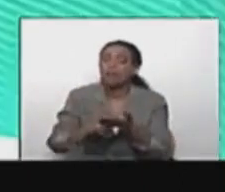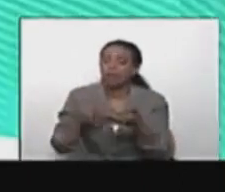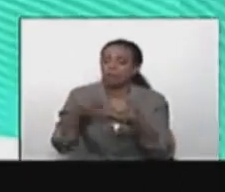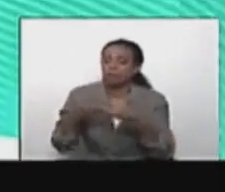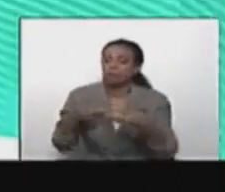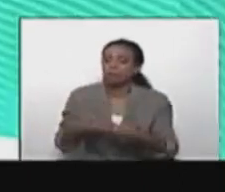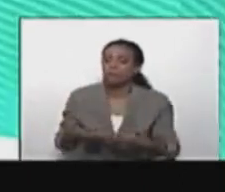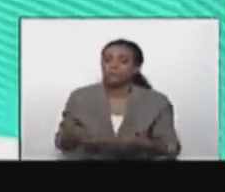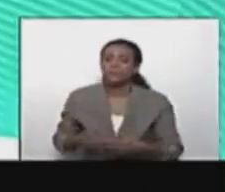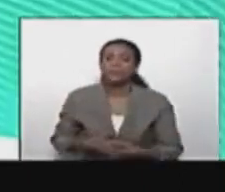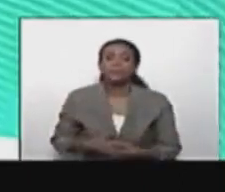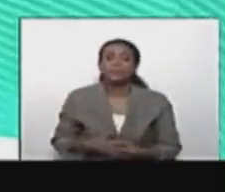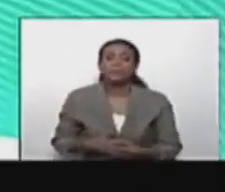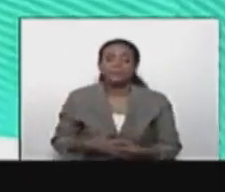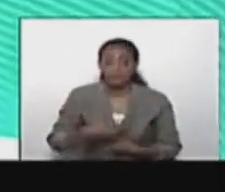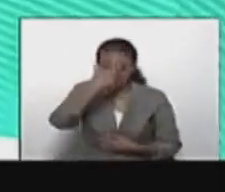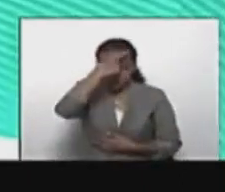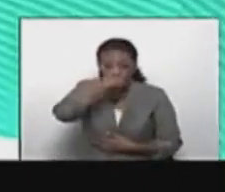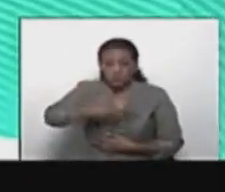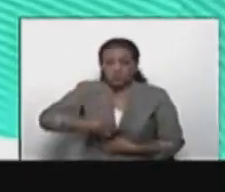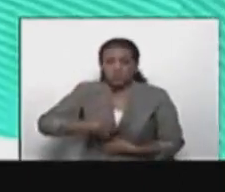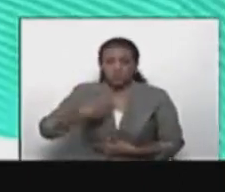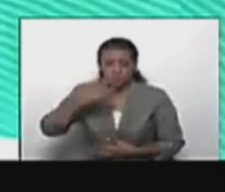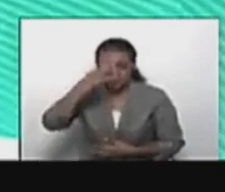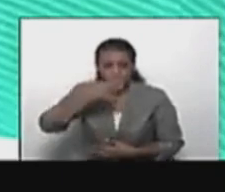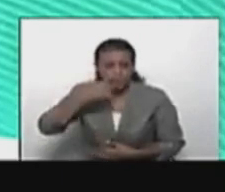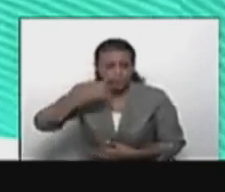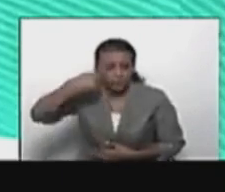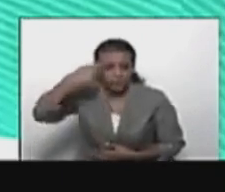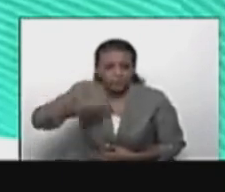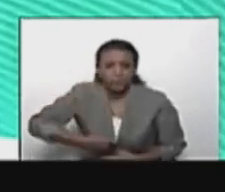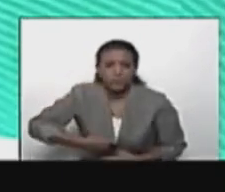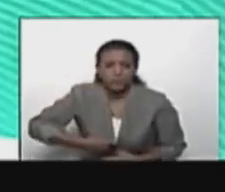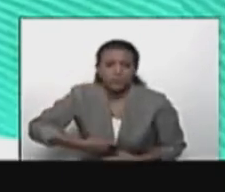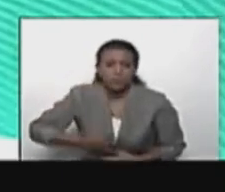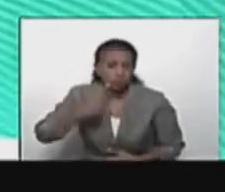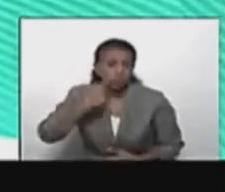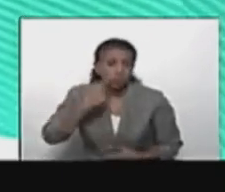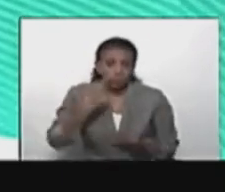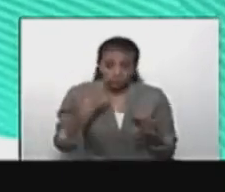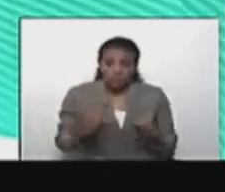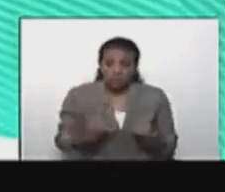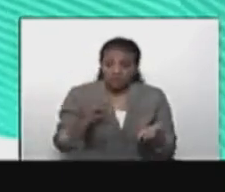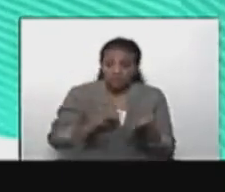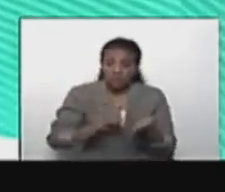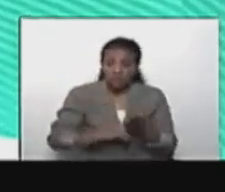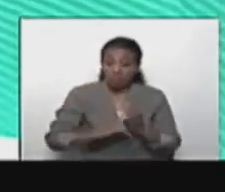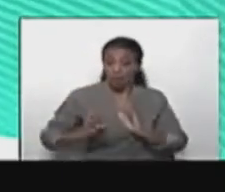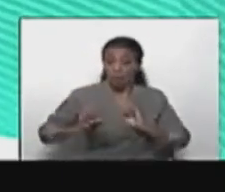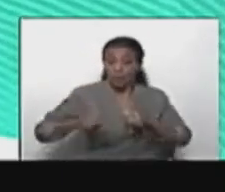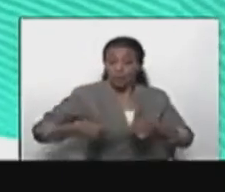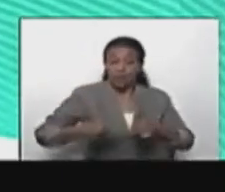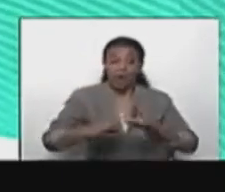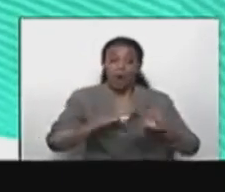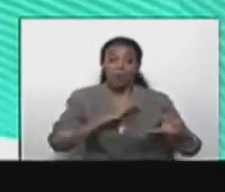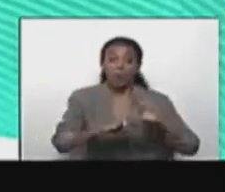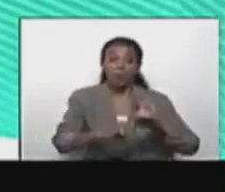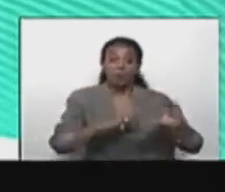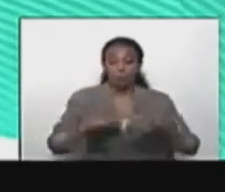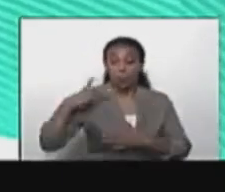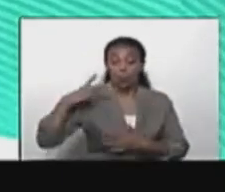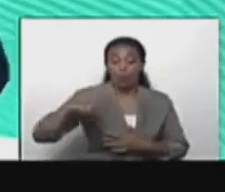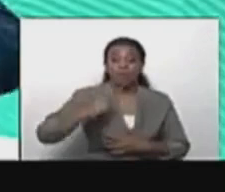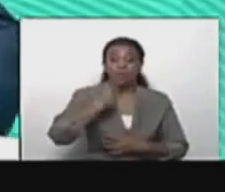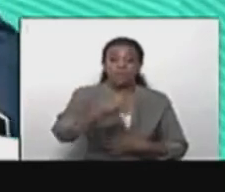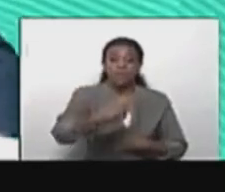Cilia. Soy un hombre de palabra. Y si vamos a conversar y hemos llegado a acuerdos, yo